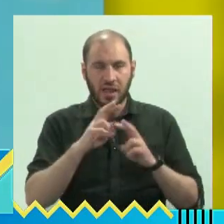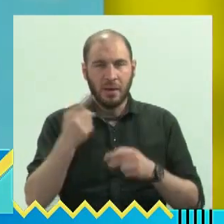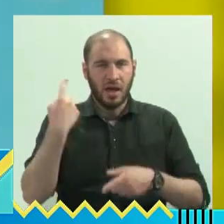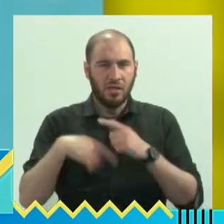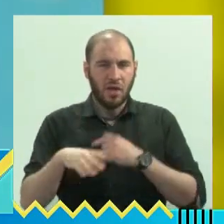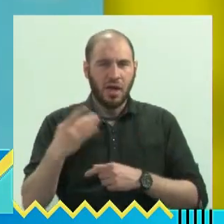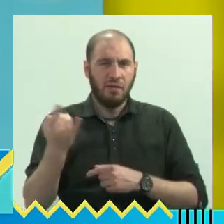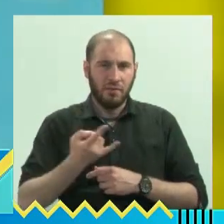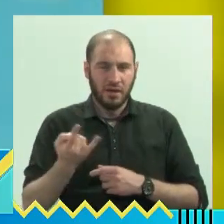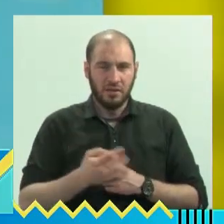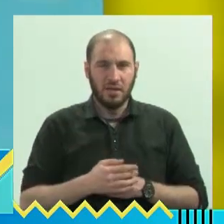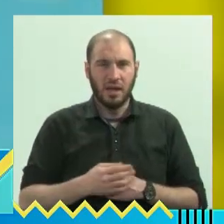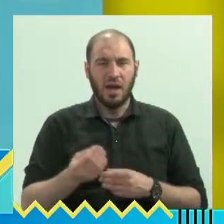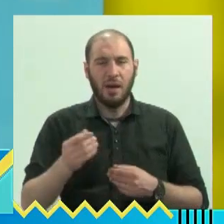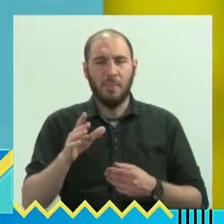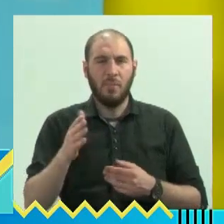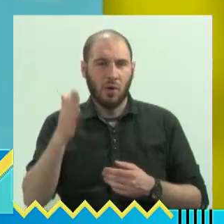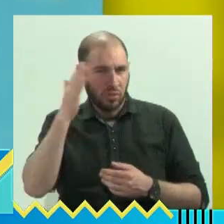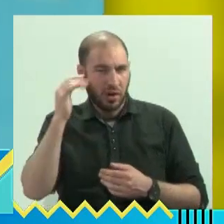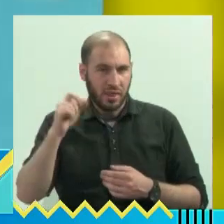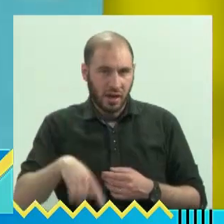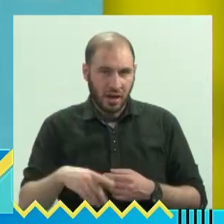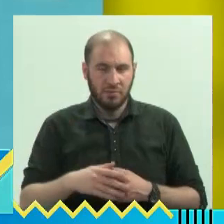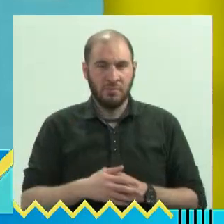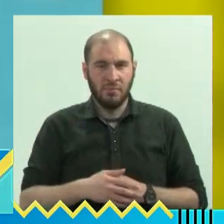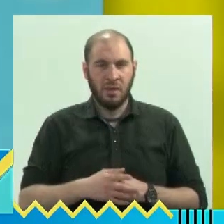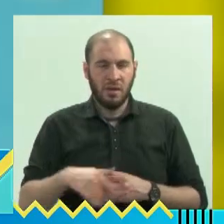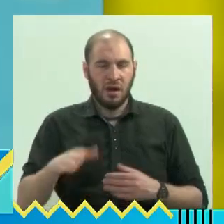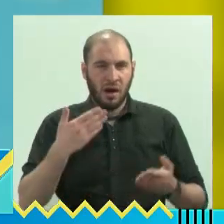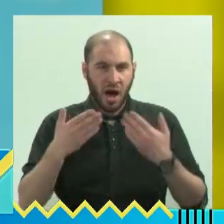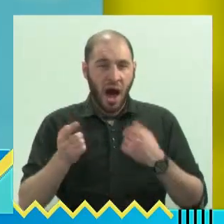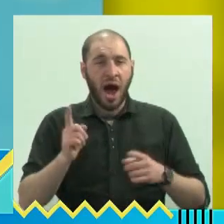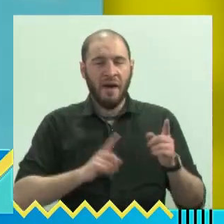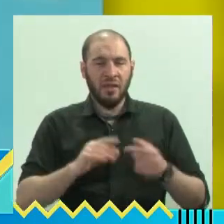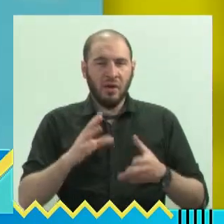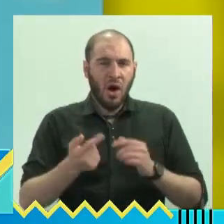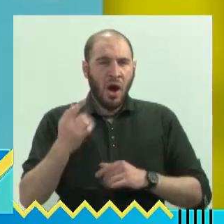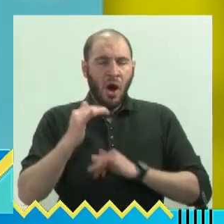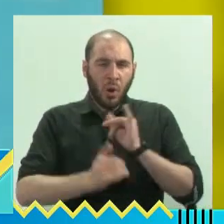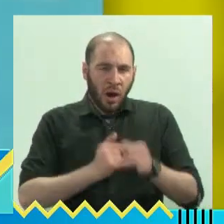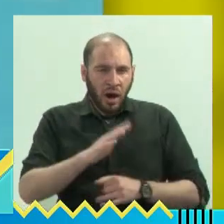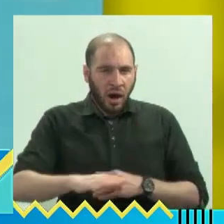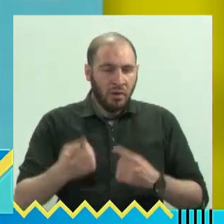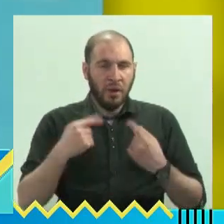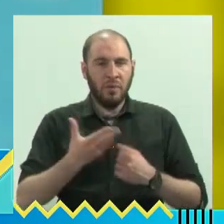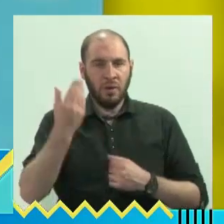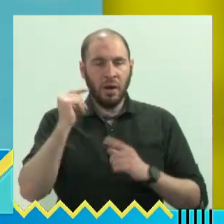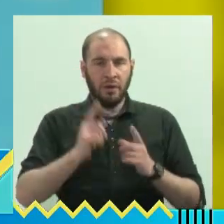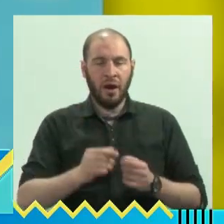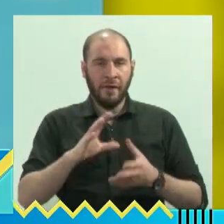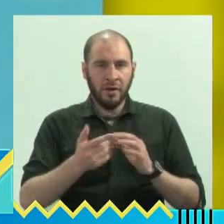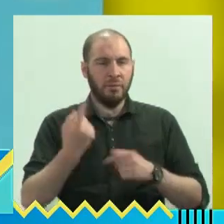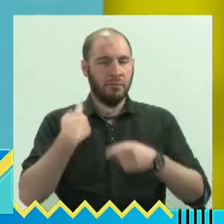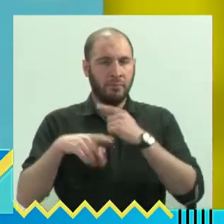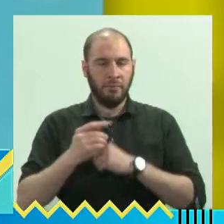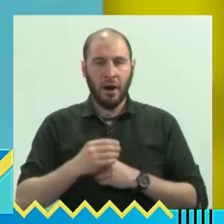mitos y las leyendas que hacen a nuestra cultura. Así que los seguimos escuchando, a veces a forma de cuento infantil, pero muchas veces también a forma de